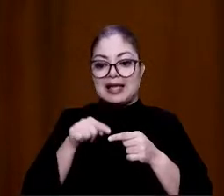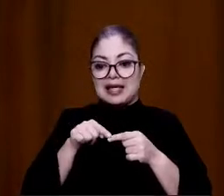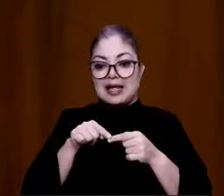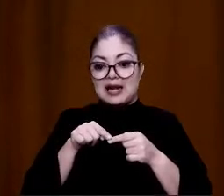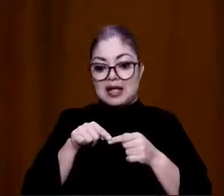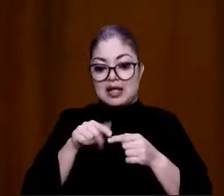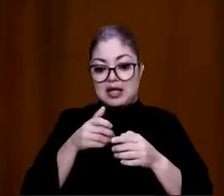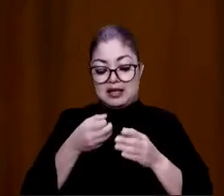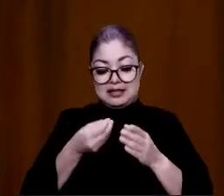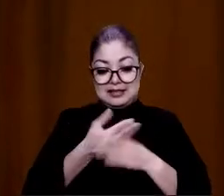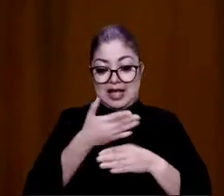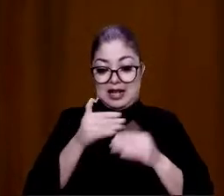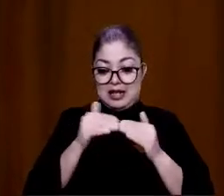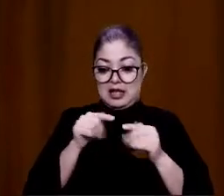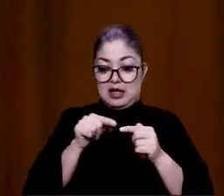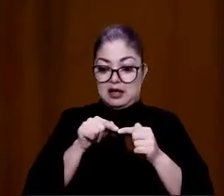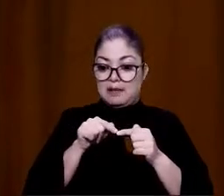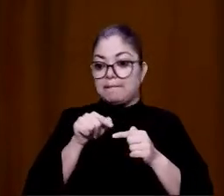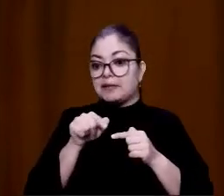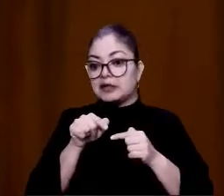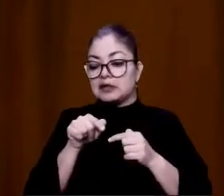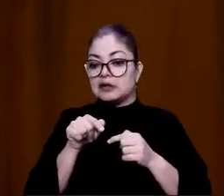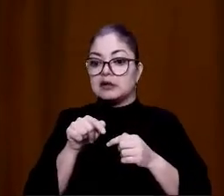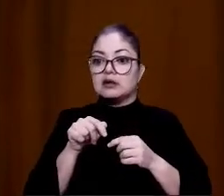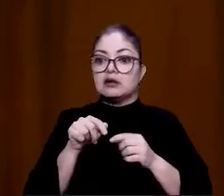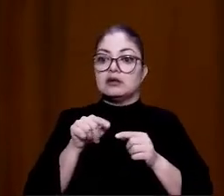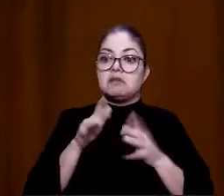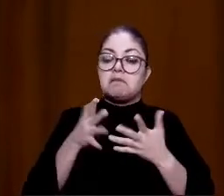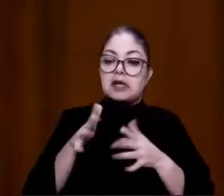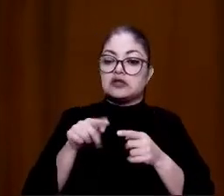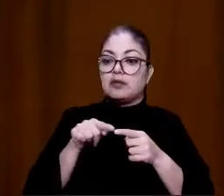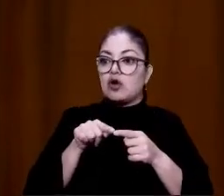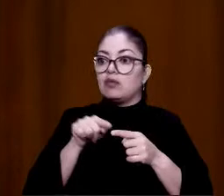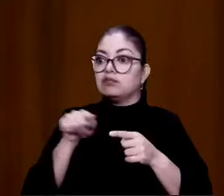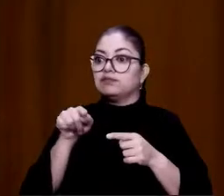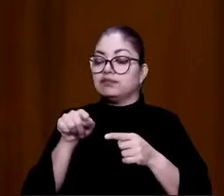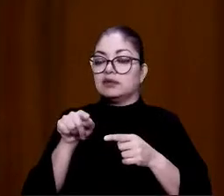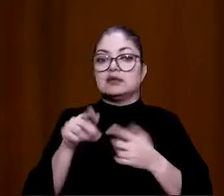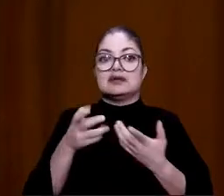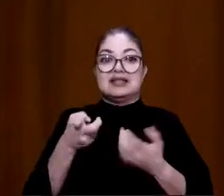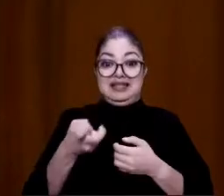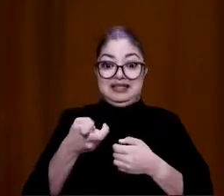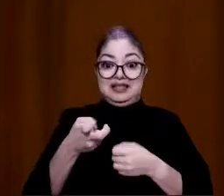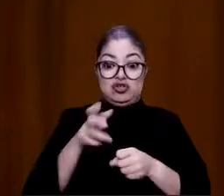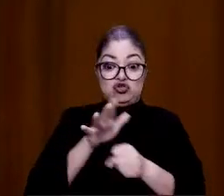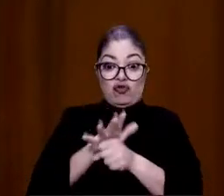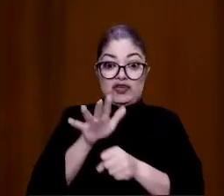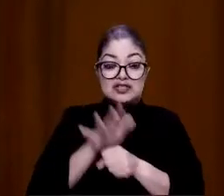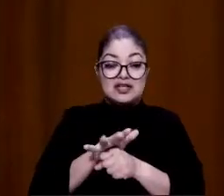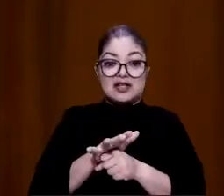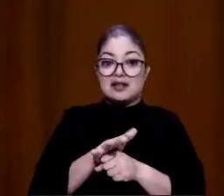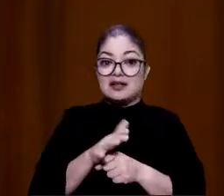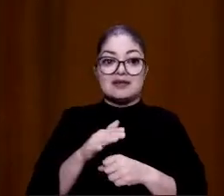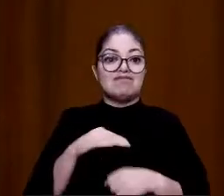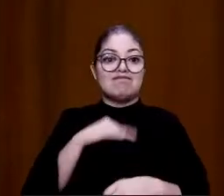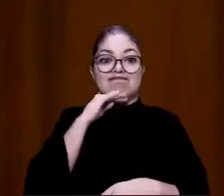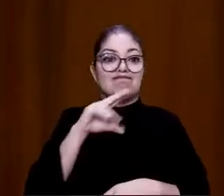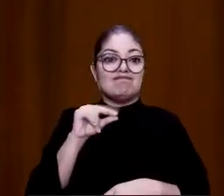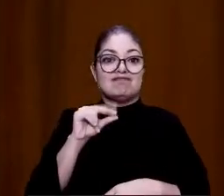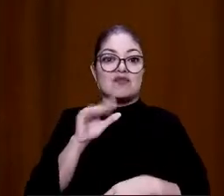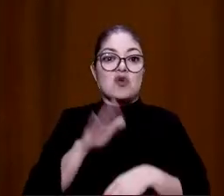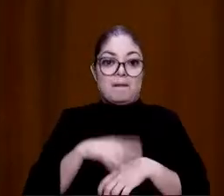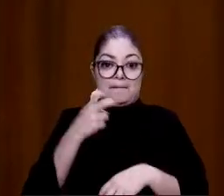de mediana capacidad o un medio de transporte masivo. Entonces, hay una necesidad insatisfecha y eso es lo que hace pues, que existe ese tipo de